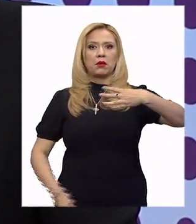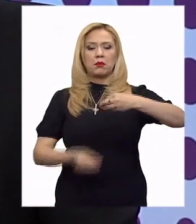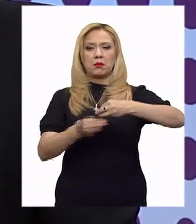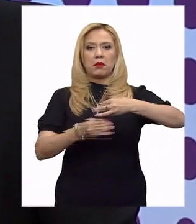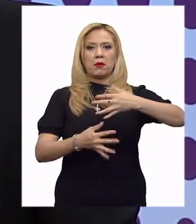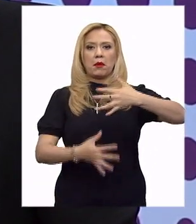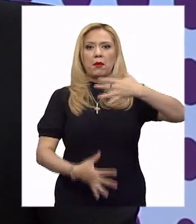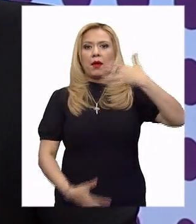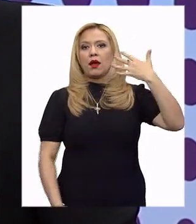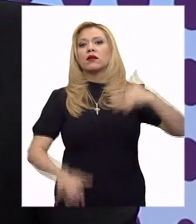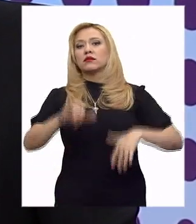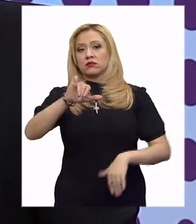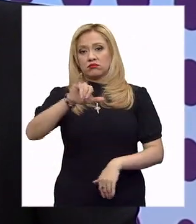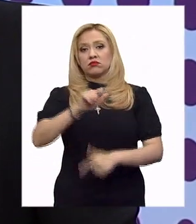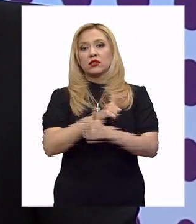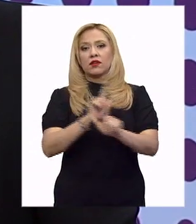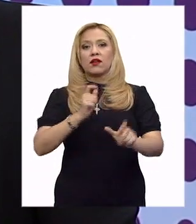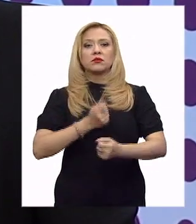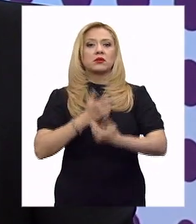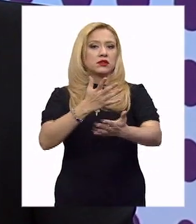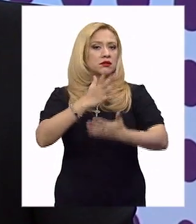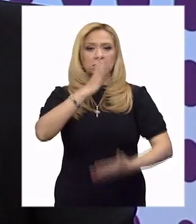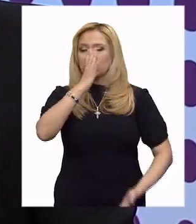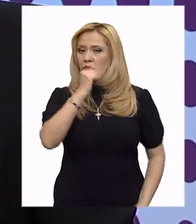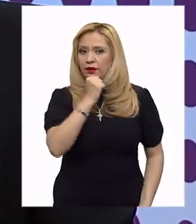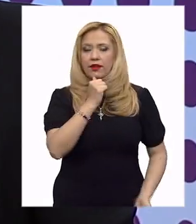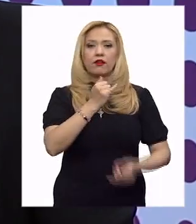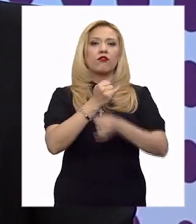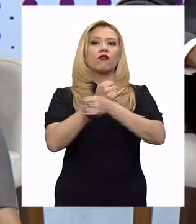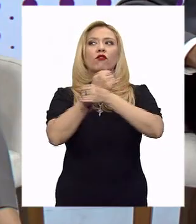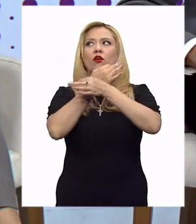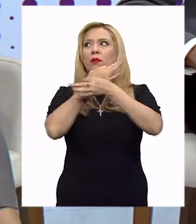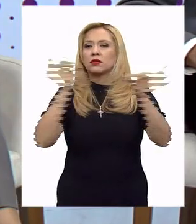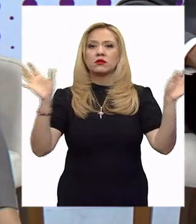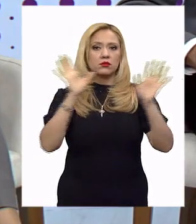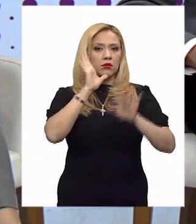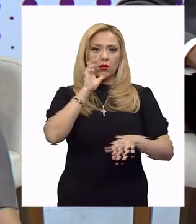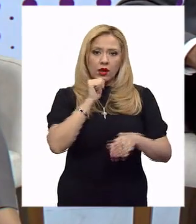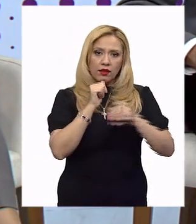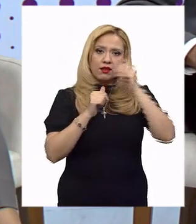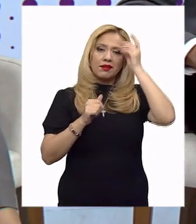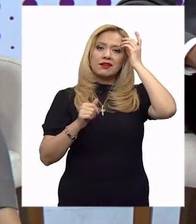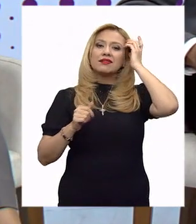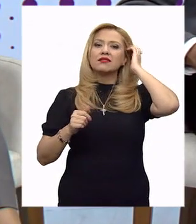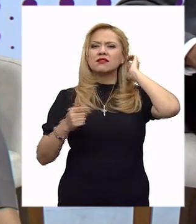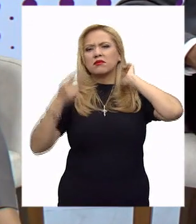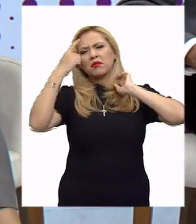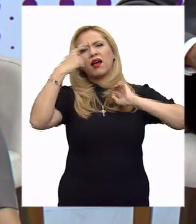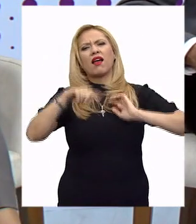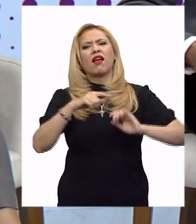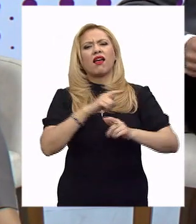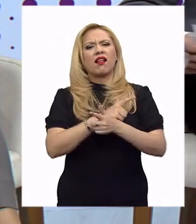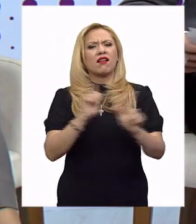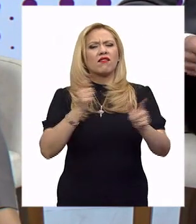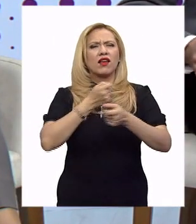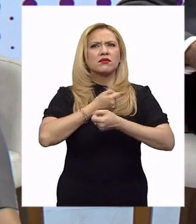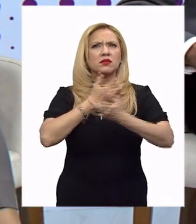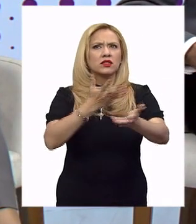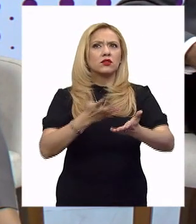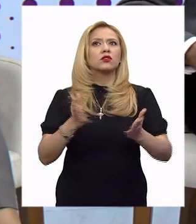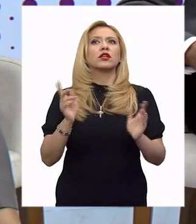sí afecta la libertad de expresión y afecta el acceso a la información, porque el fin de la libertad de expresión pues es un poco el control